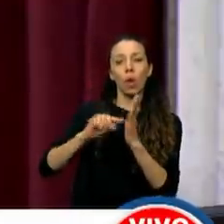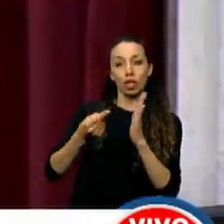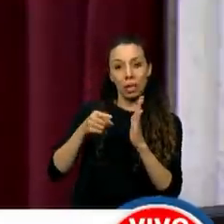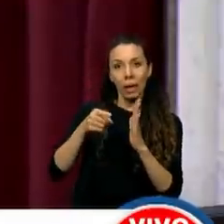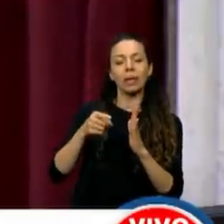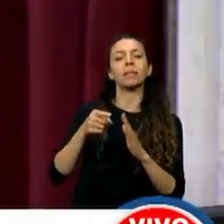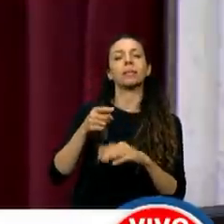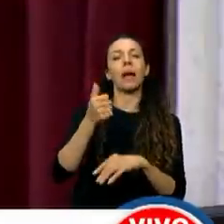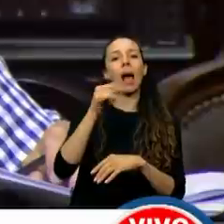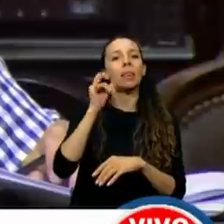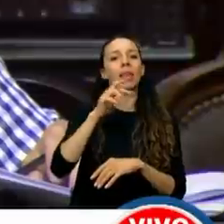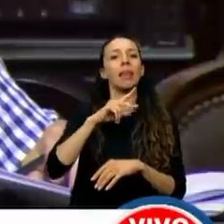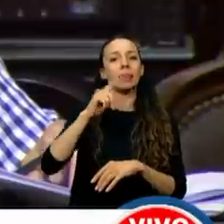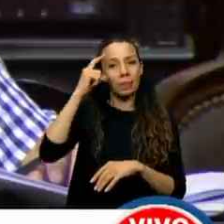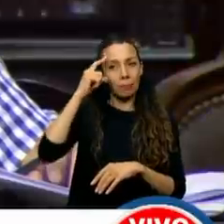palabra